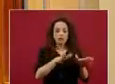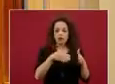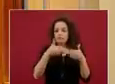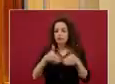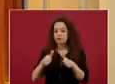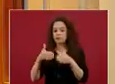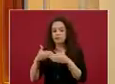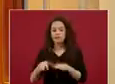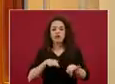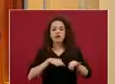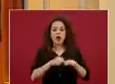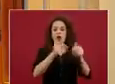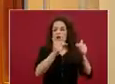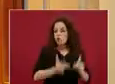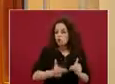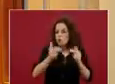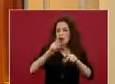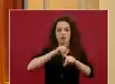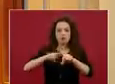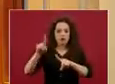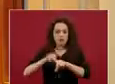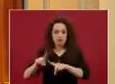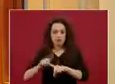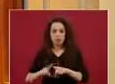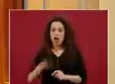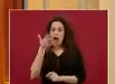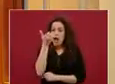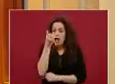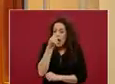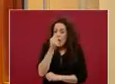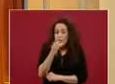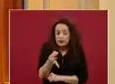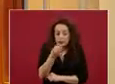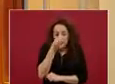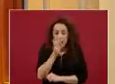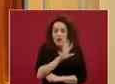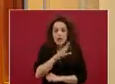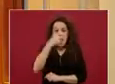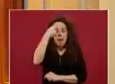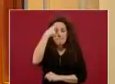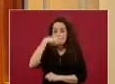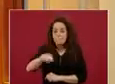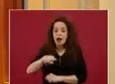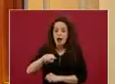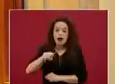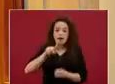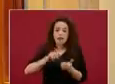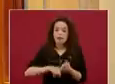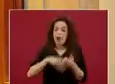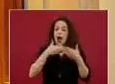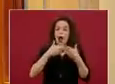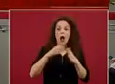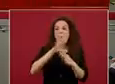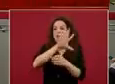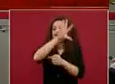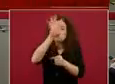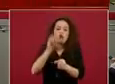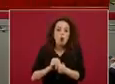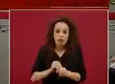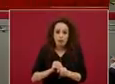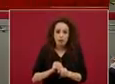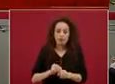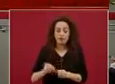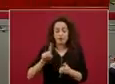se vayan regresando casi en su totalidad y en esta nueva normalidad que